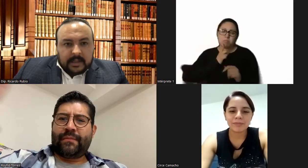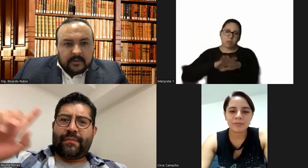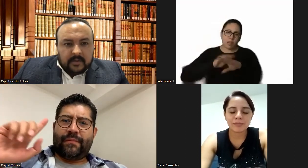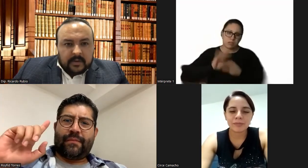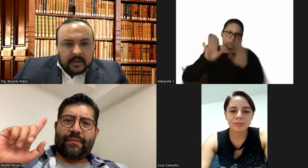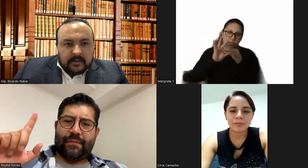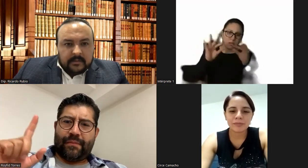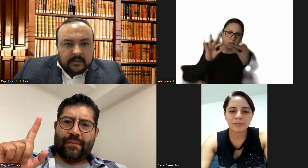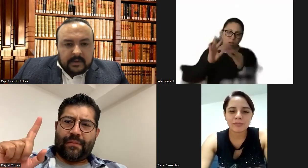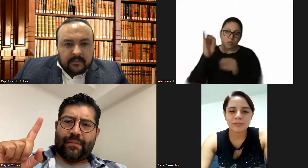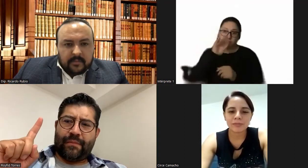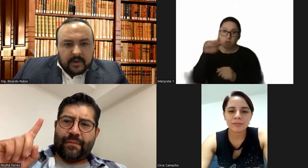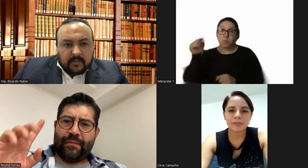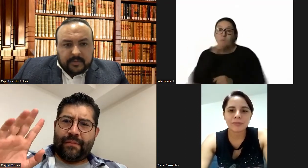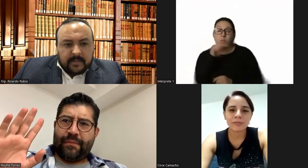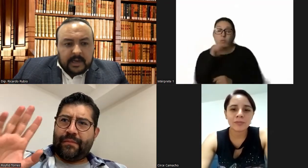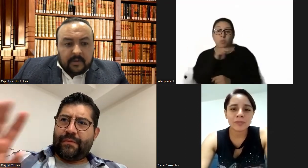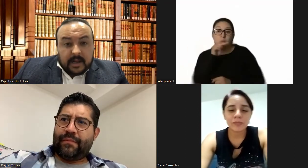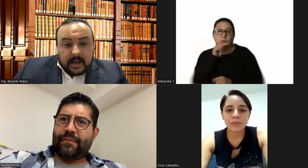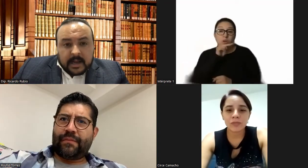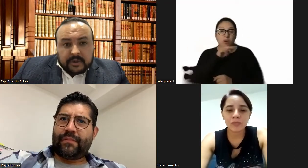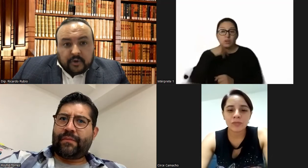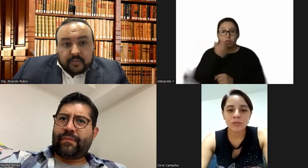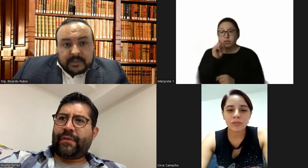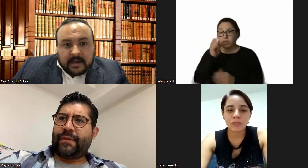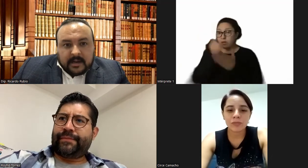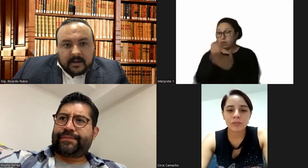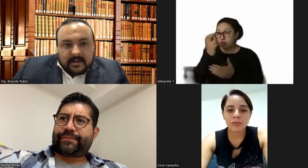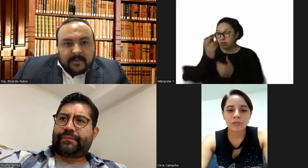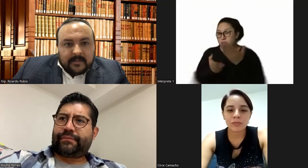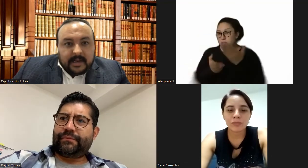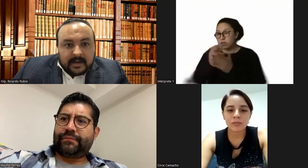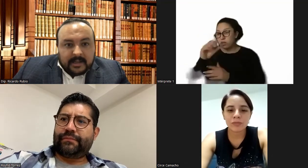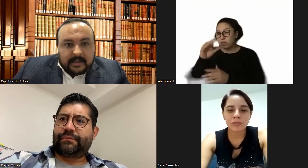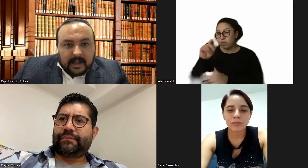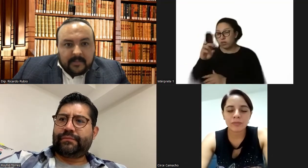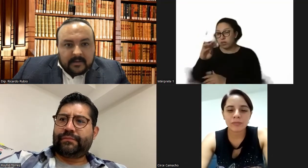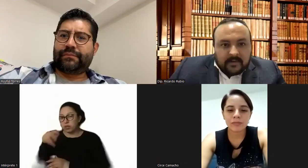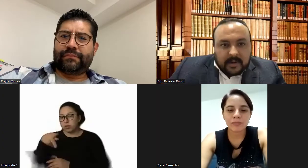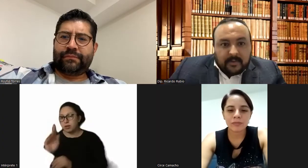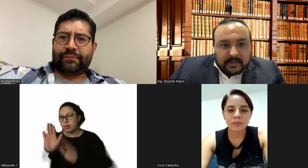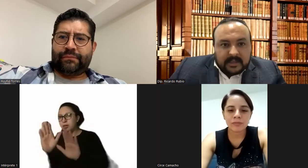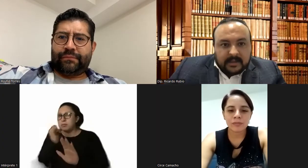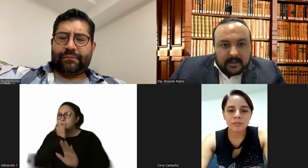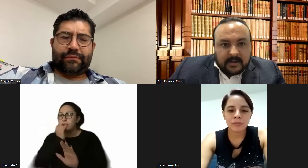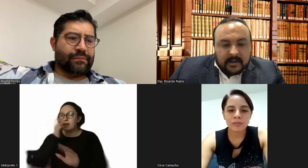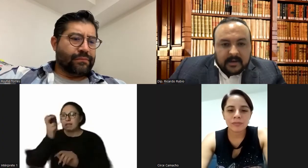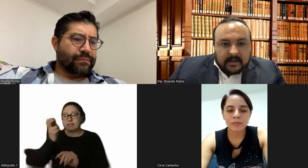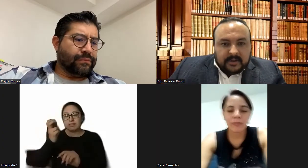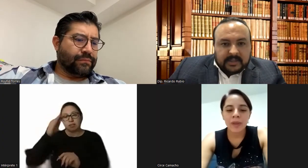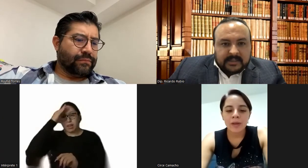urge tanto la opinión, nos puede plantear, aunque eso no subsana que debe de venir en el dictamen o en la propuesta de